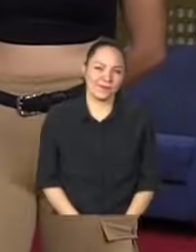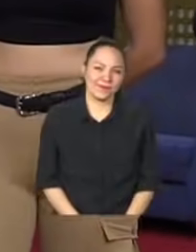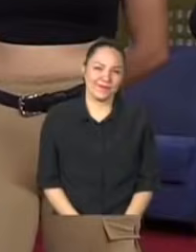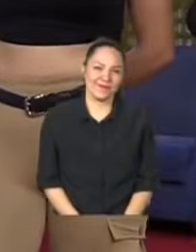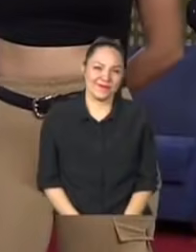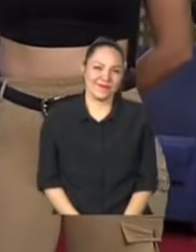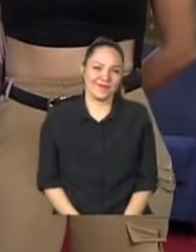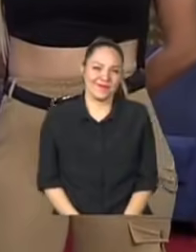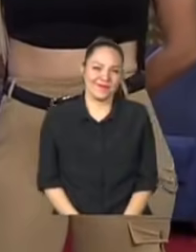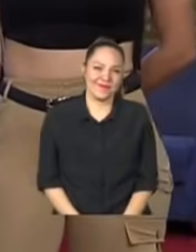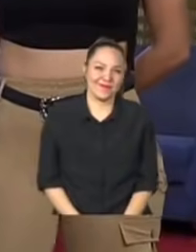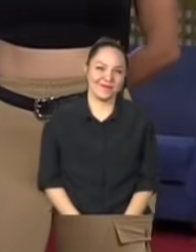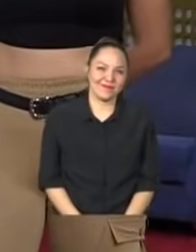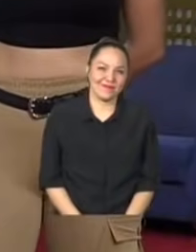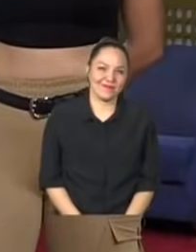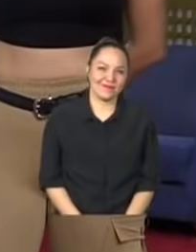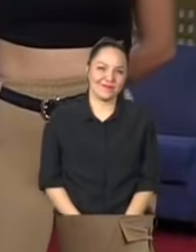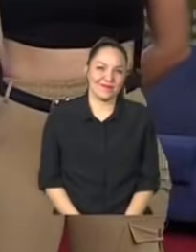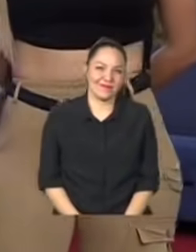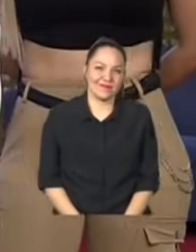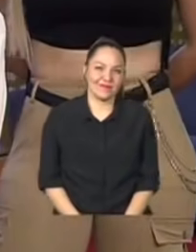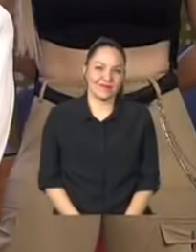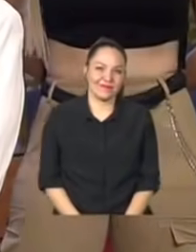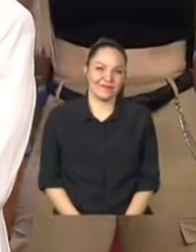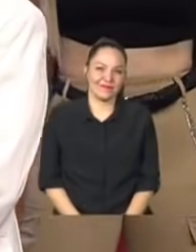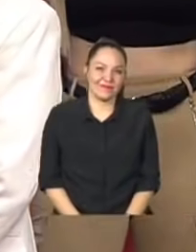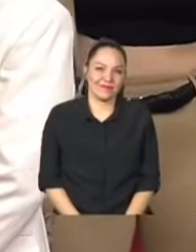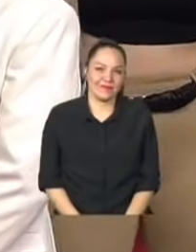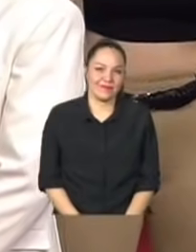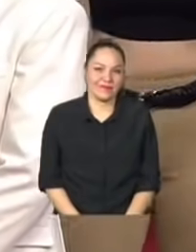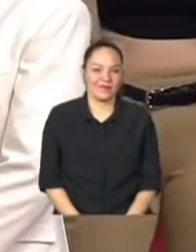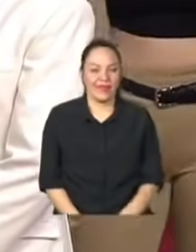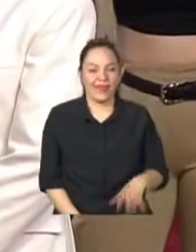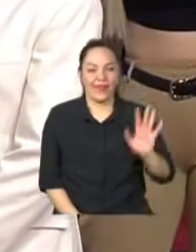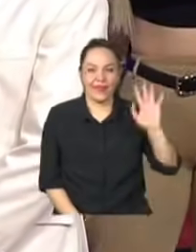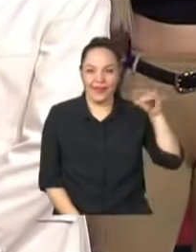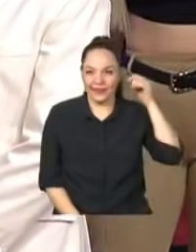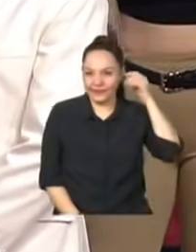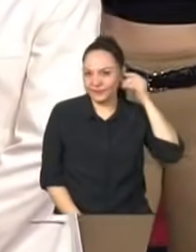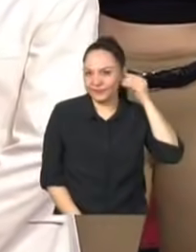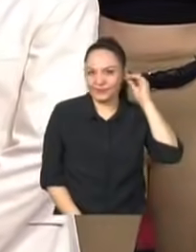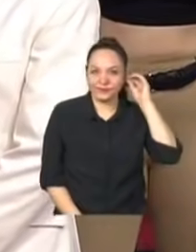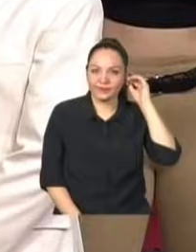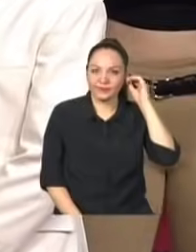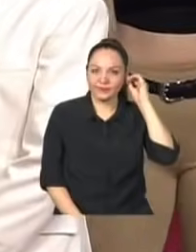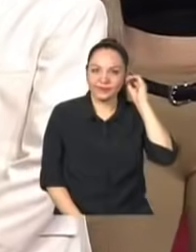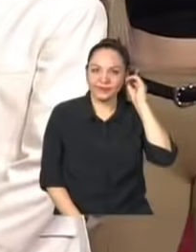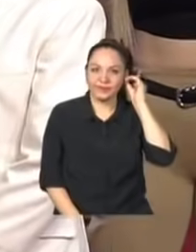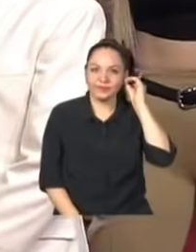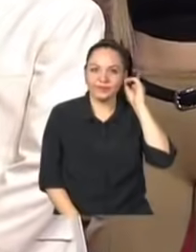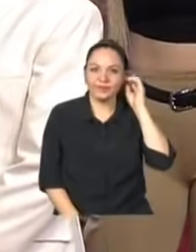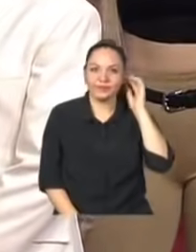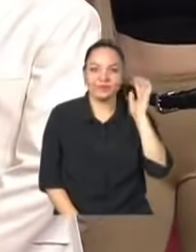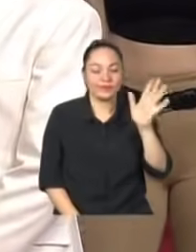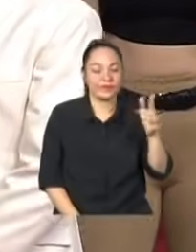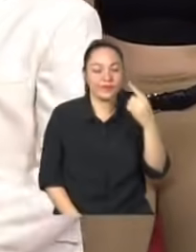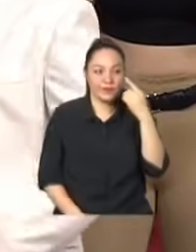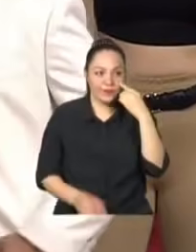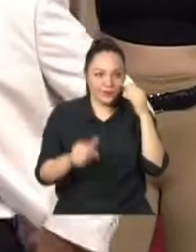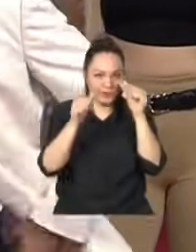vole? Porque, sinceramente, llamas. No, pues. Llamas es. Ya te llamas. Escucha bien lo que te voy a